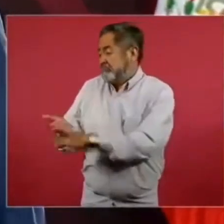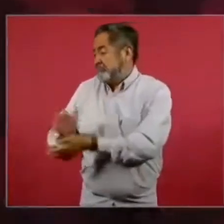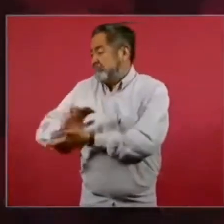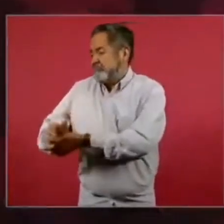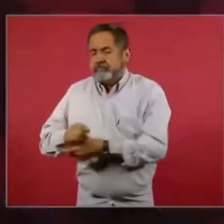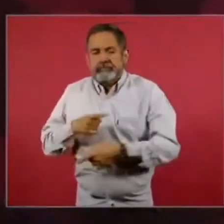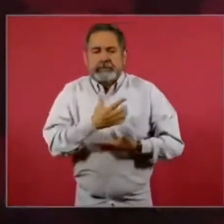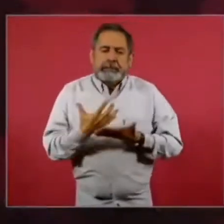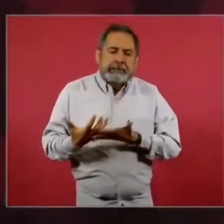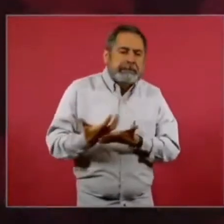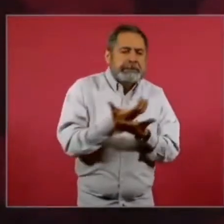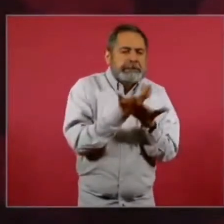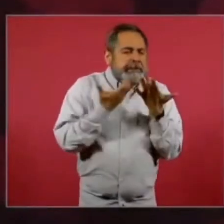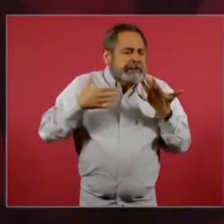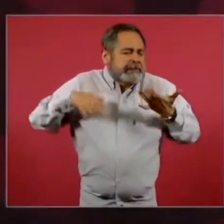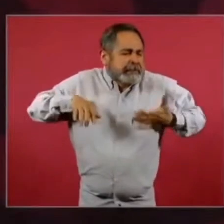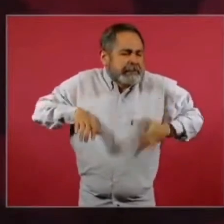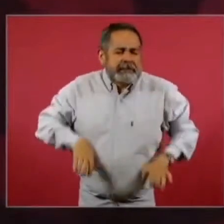ha